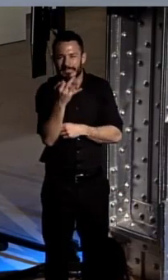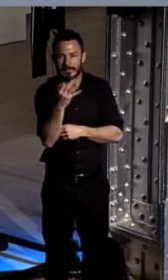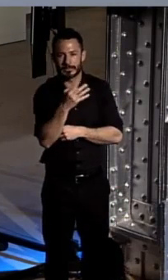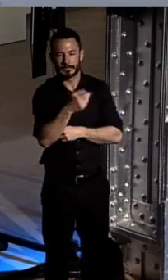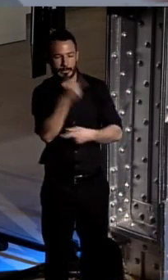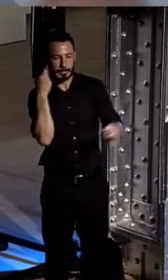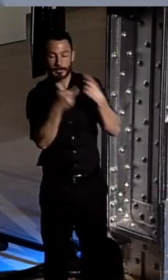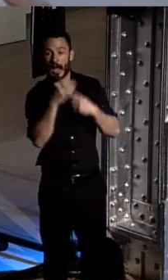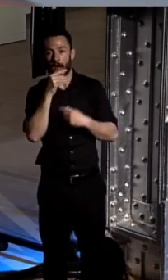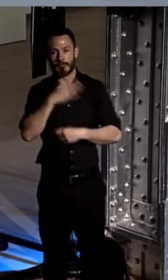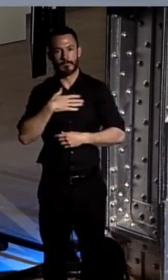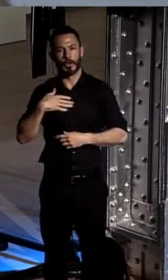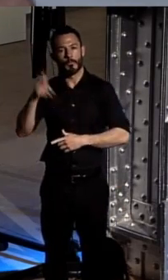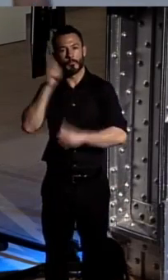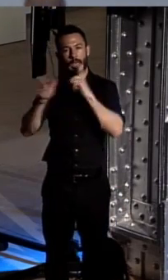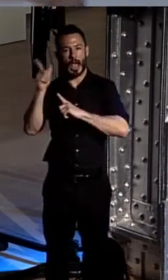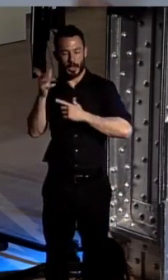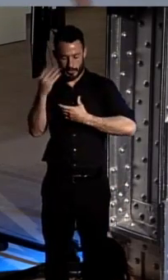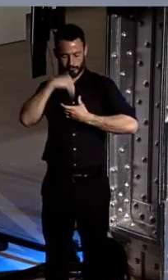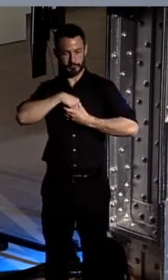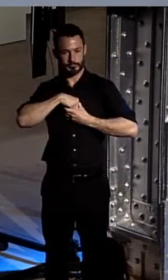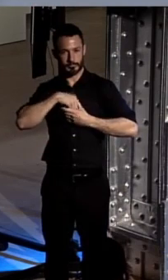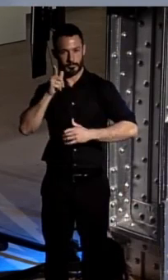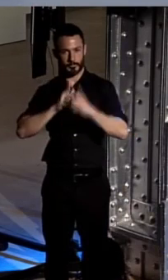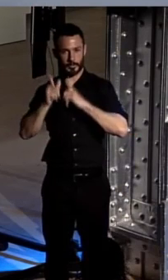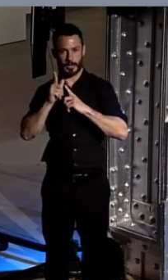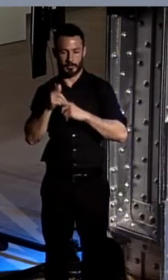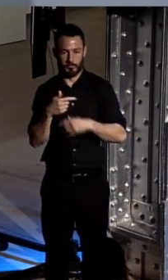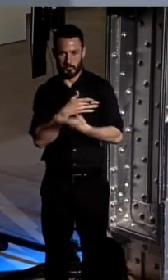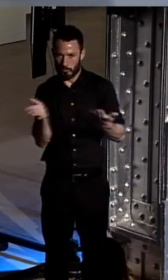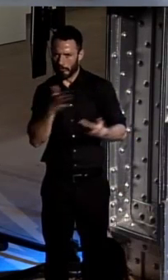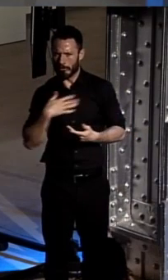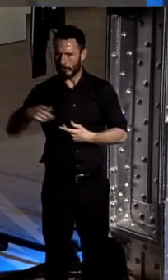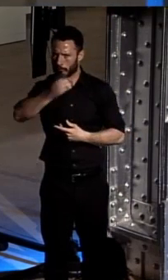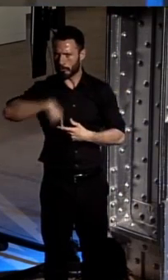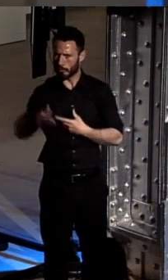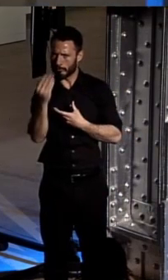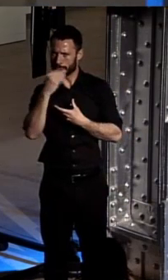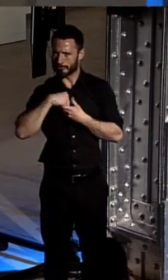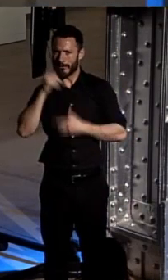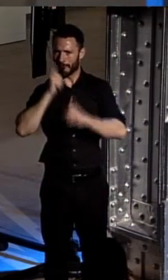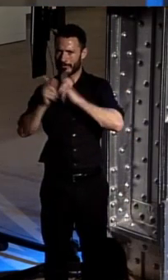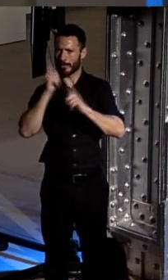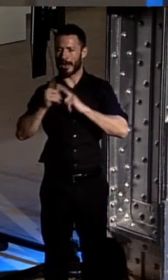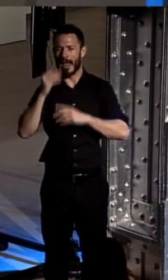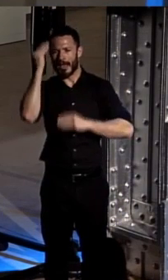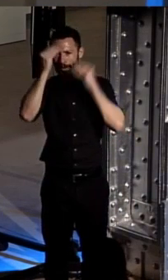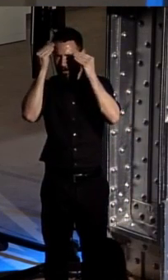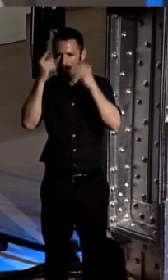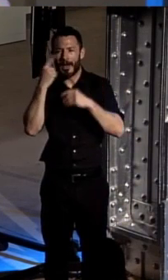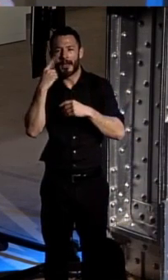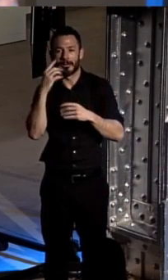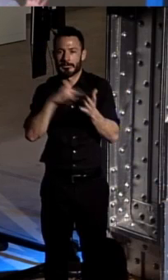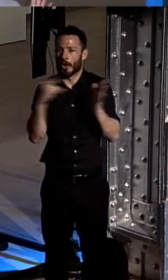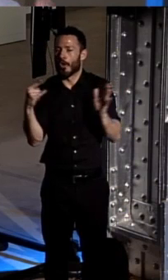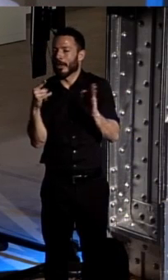ahora es un viaje a nosotros mismos. De hecho, les voy a proponer que ustedes viajen adentro suyo para reflexionar cómo funcionamos sin necesidad de tanta fanfarria tecnológica. Y